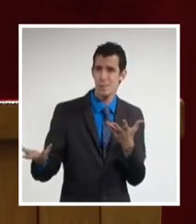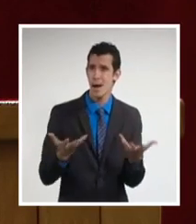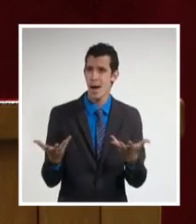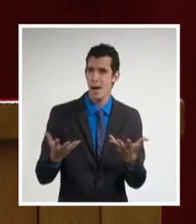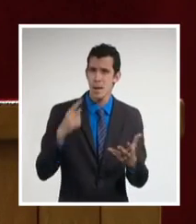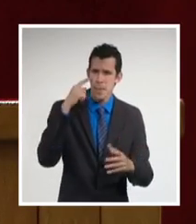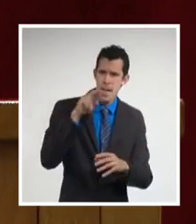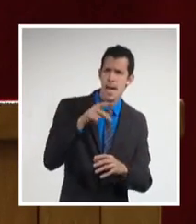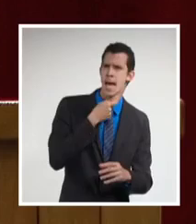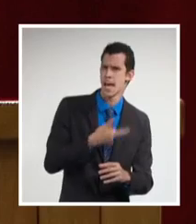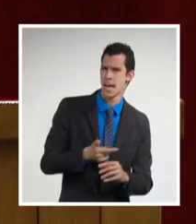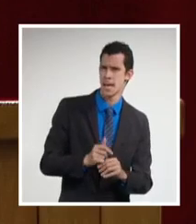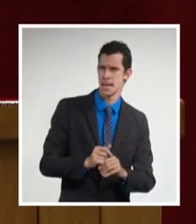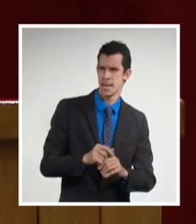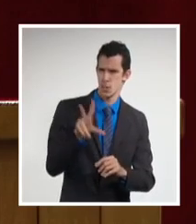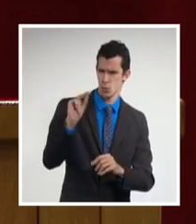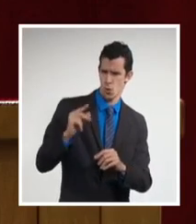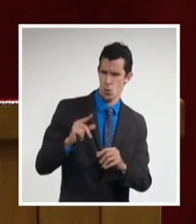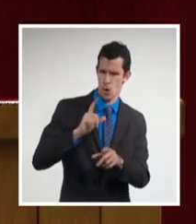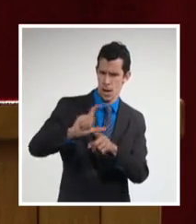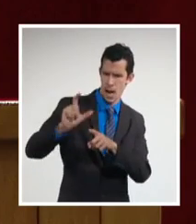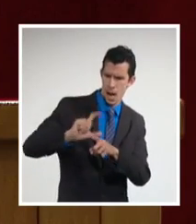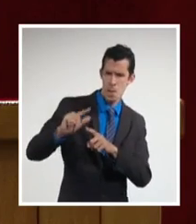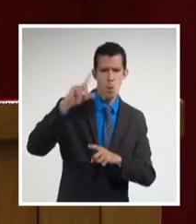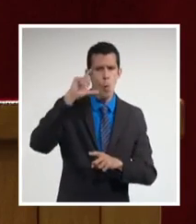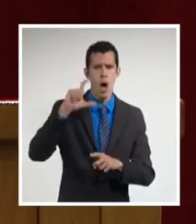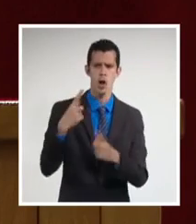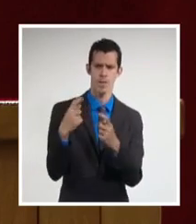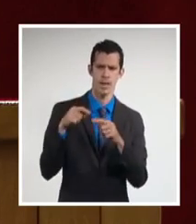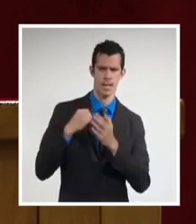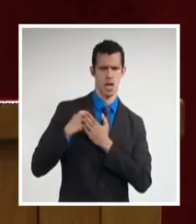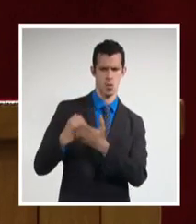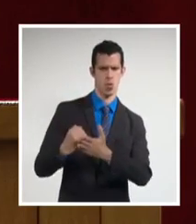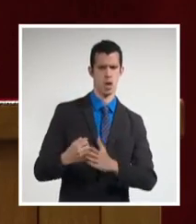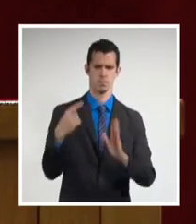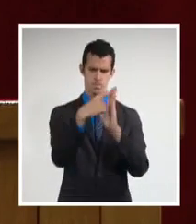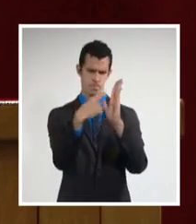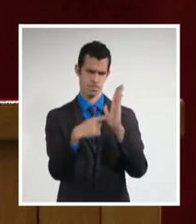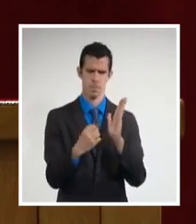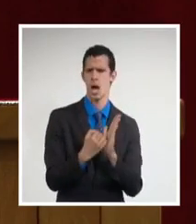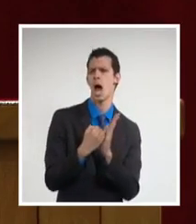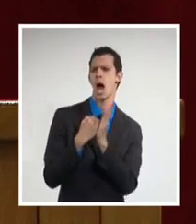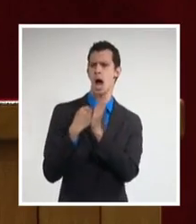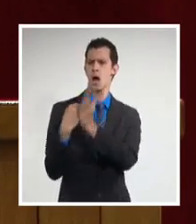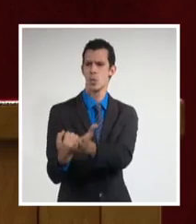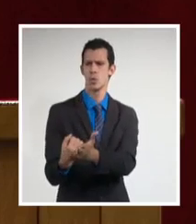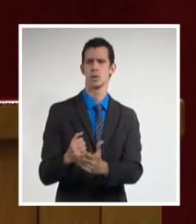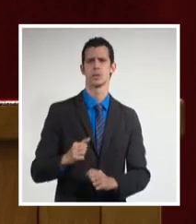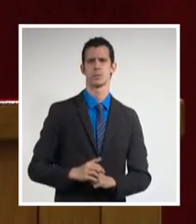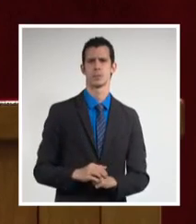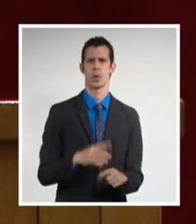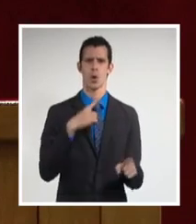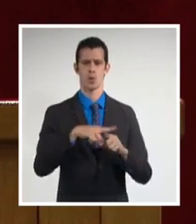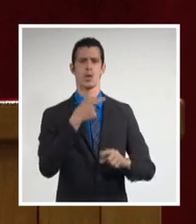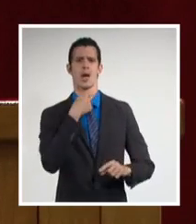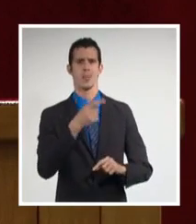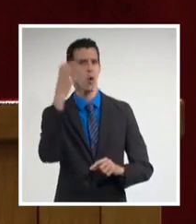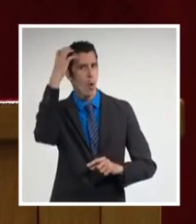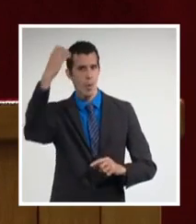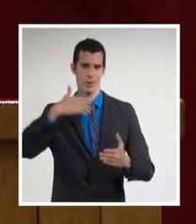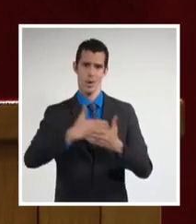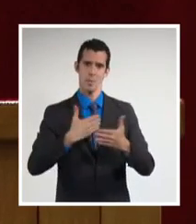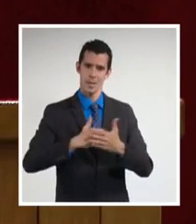producciones agropecuarias, la mayor autonomía de la empresa estatal socialista, sujeto principal de nuestro modelo económico, y el